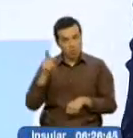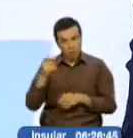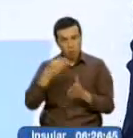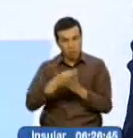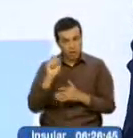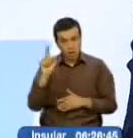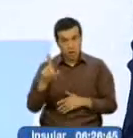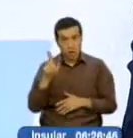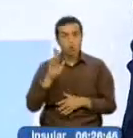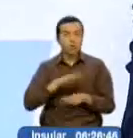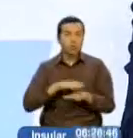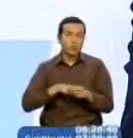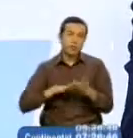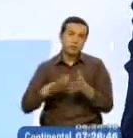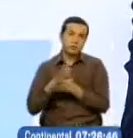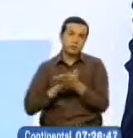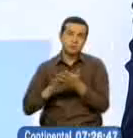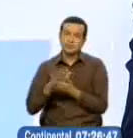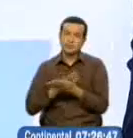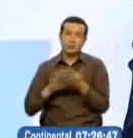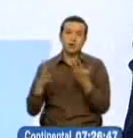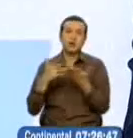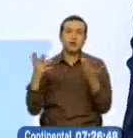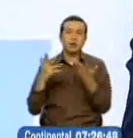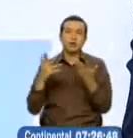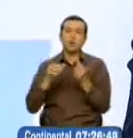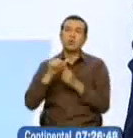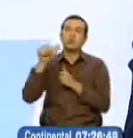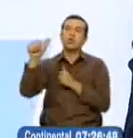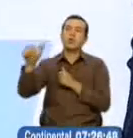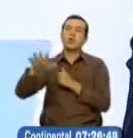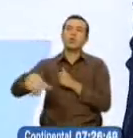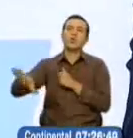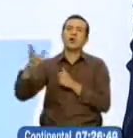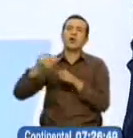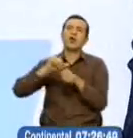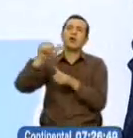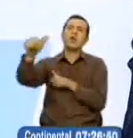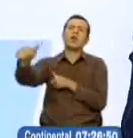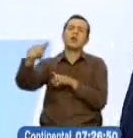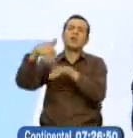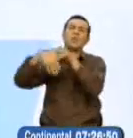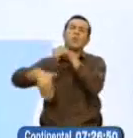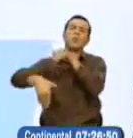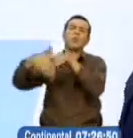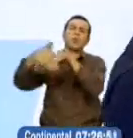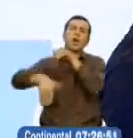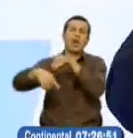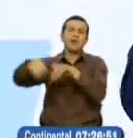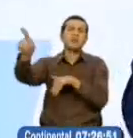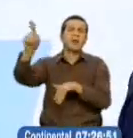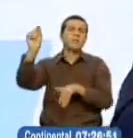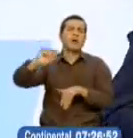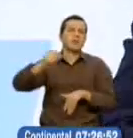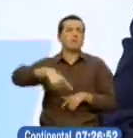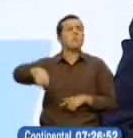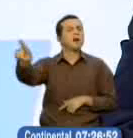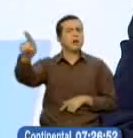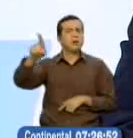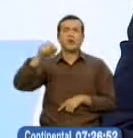de ese desorden. Si tienen que ocupar los sitios de desecho, las laderas que se caen, los